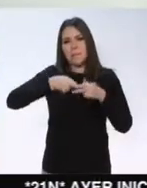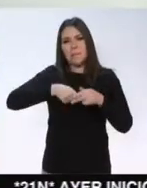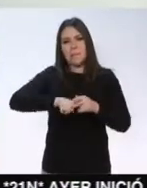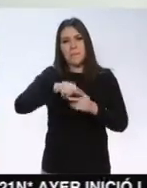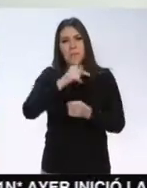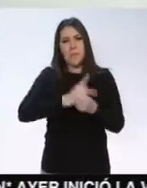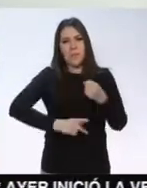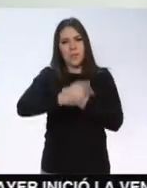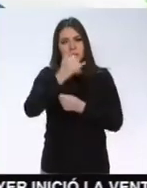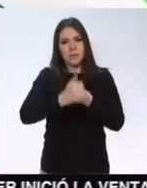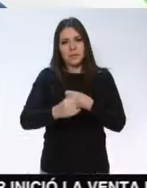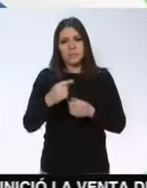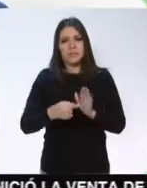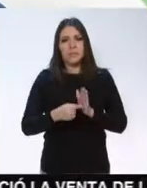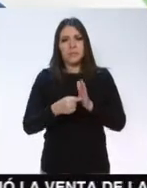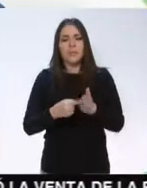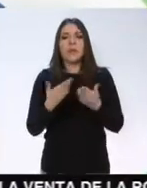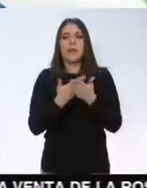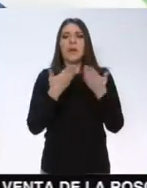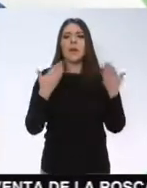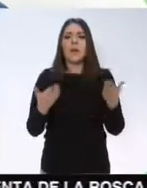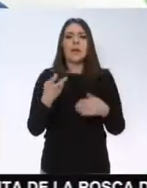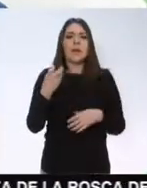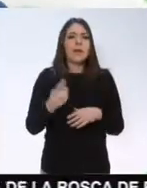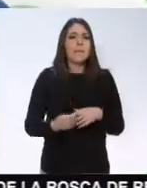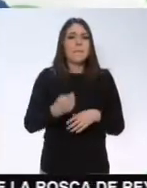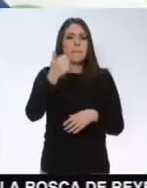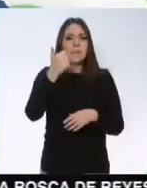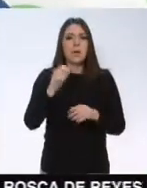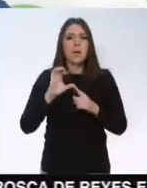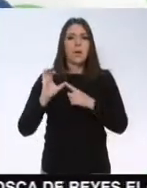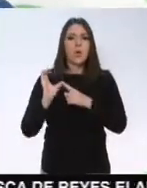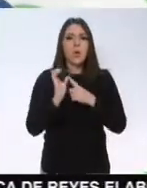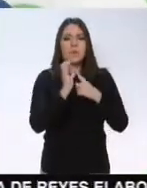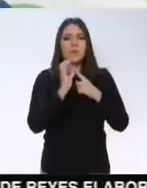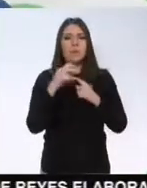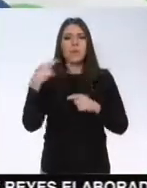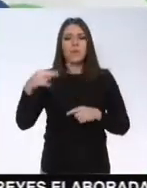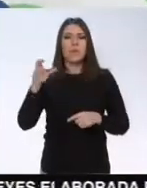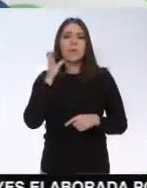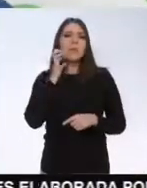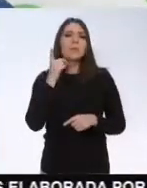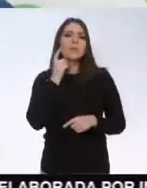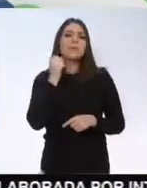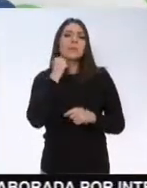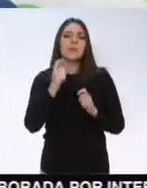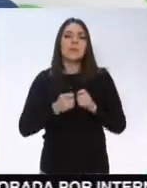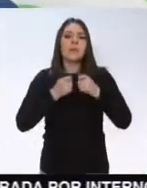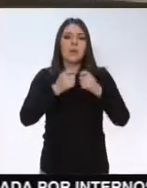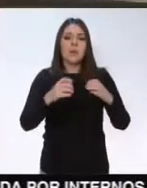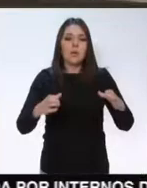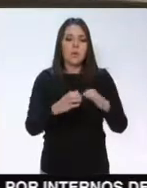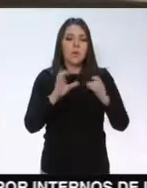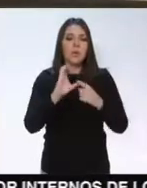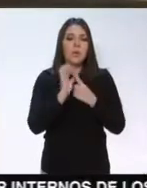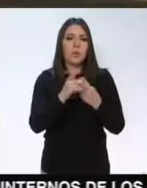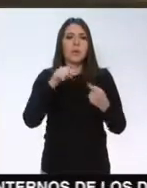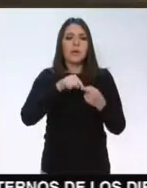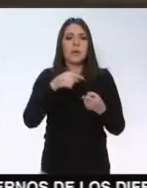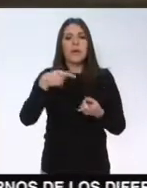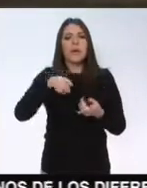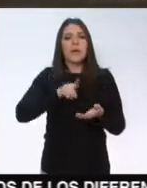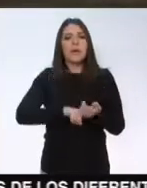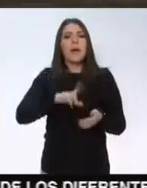la comisión técnica que nombró el Congreso para la transición se encuentra la licenciada